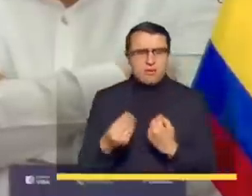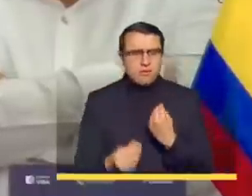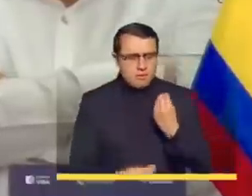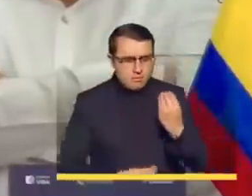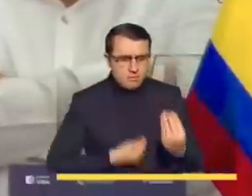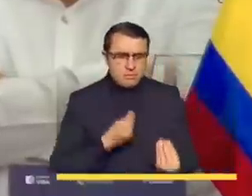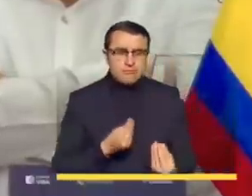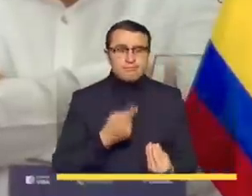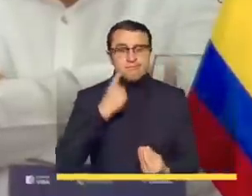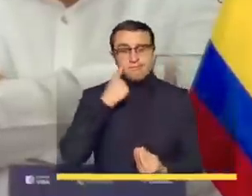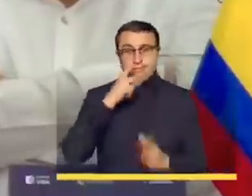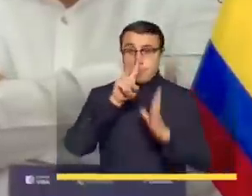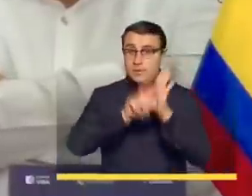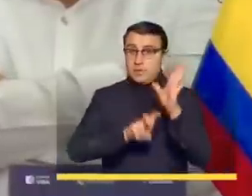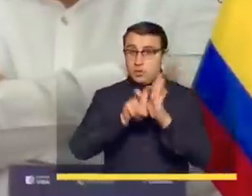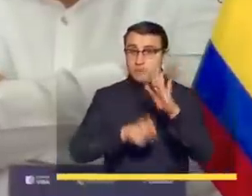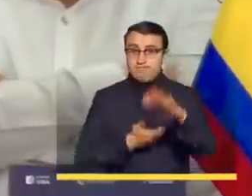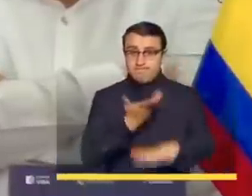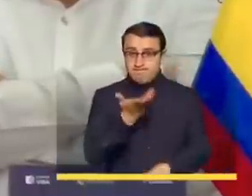Tesis.